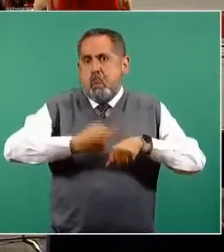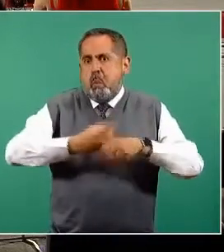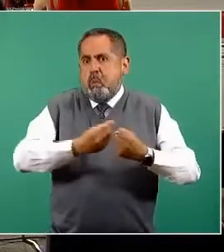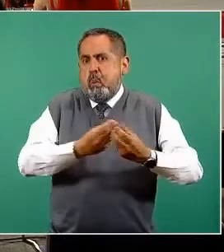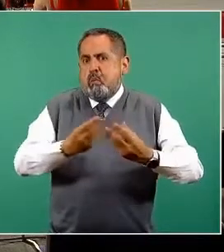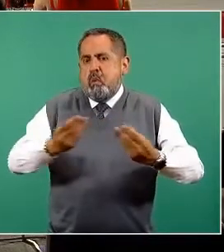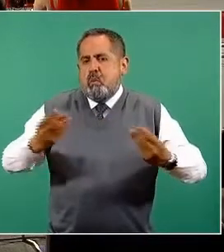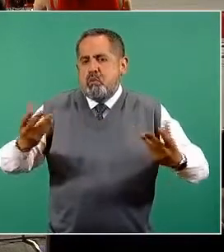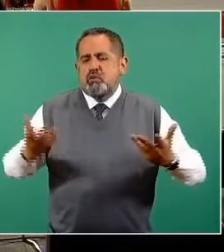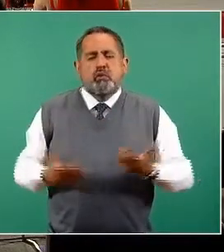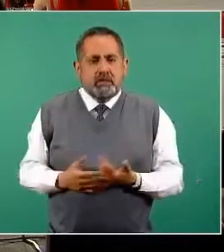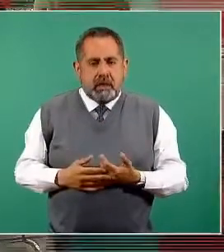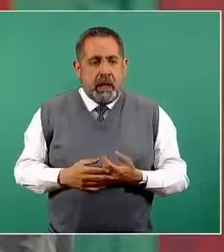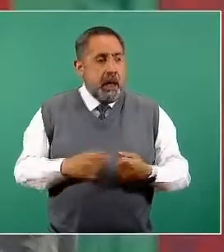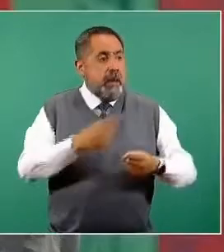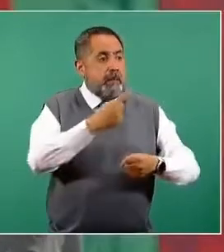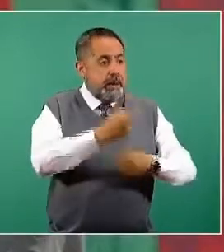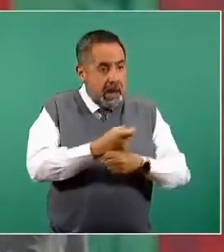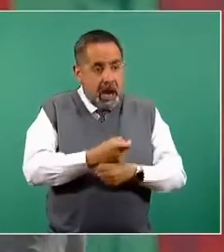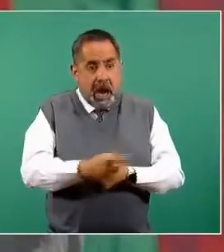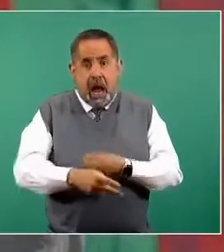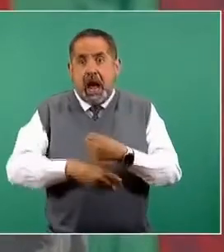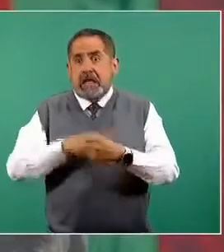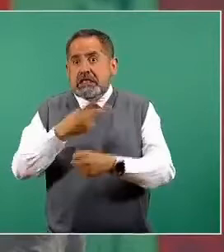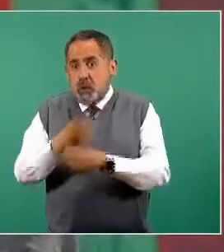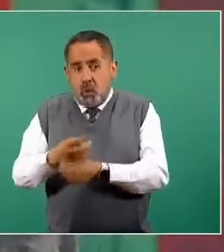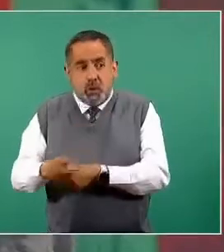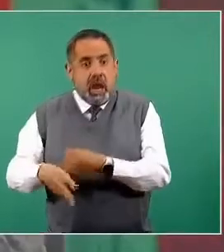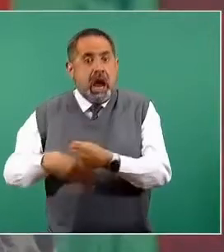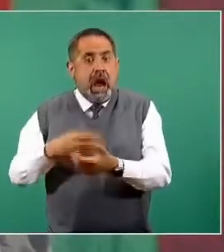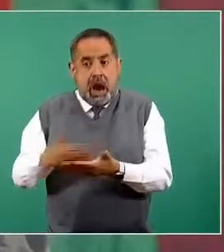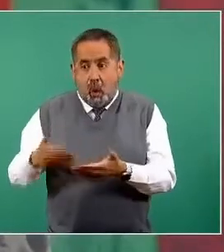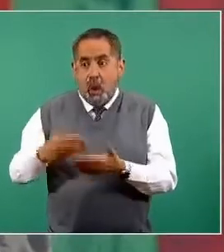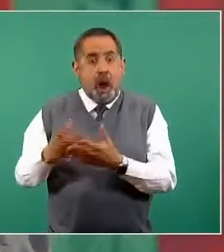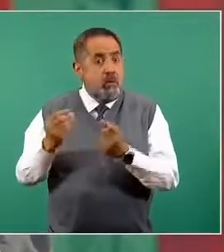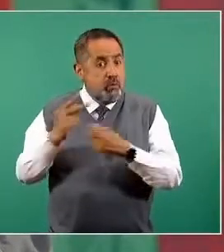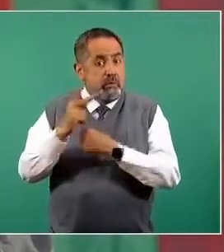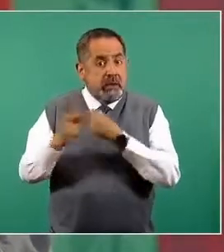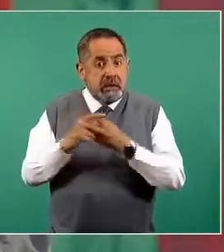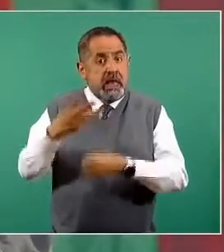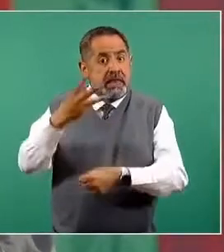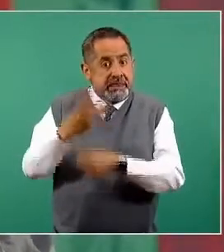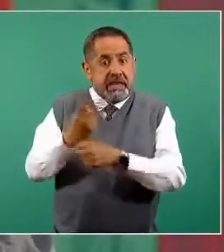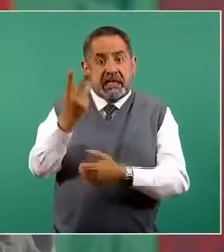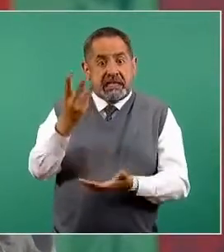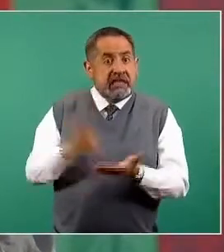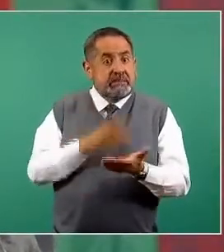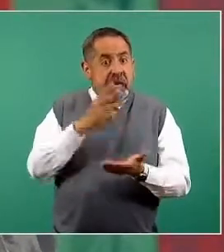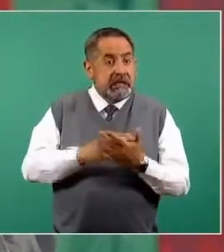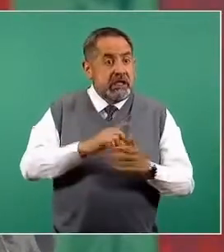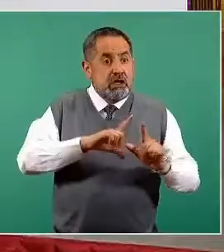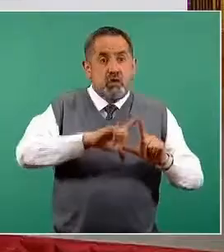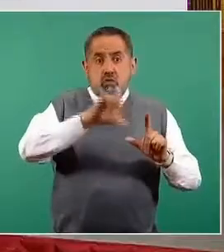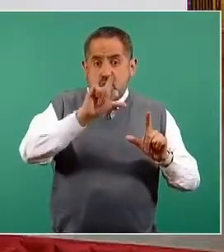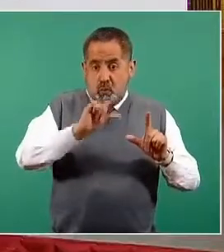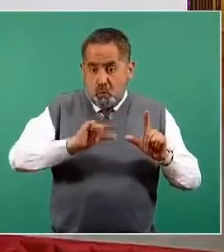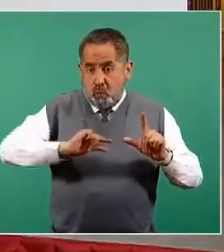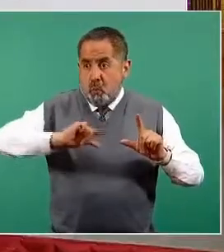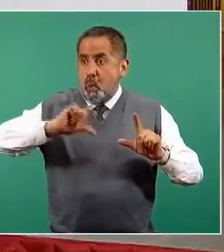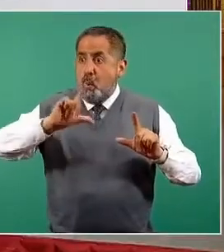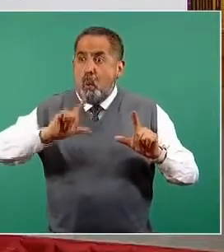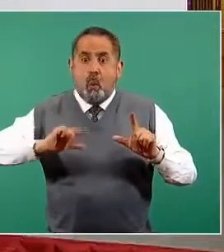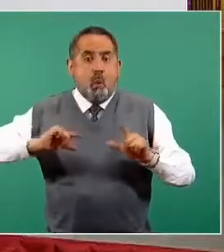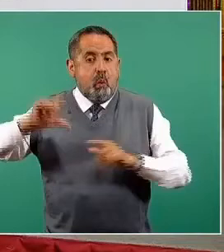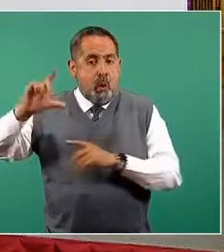epidémicas, la primera, la segunda y ahora van muchos de ellos por la tercera ola. Tampoco es el